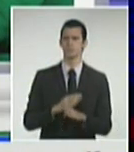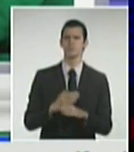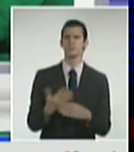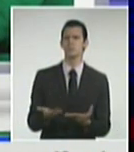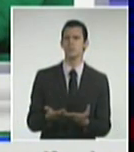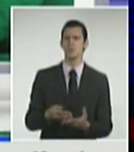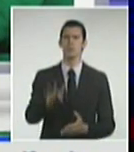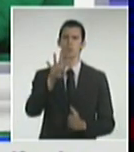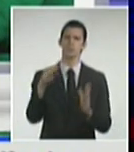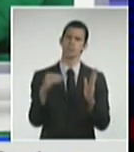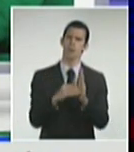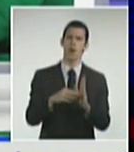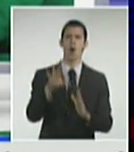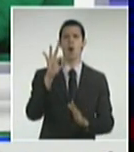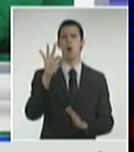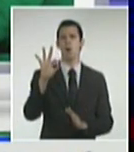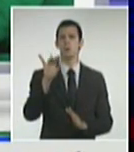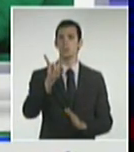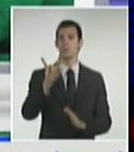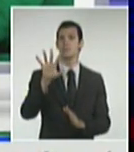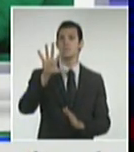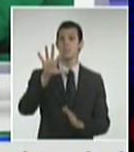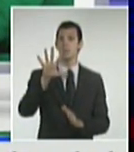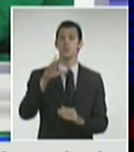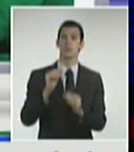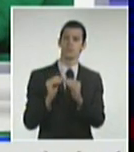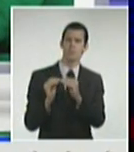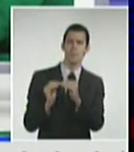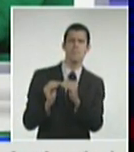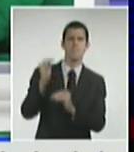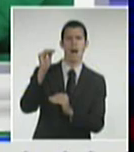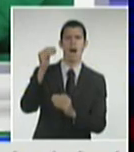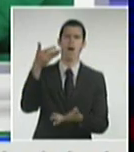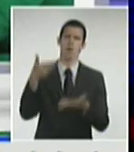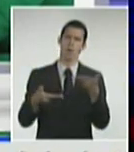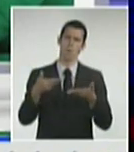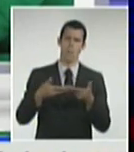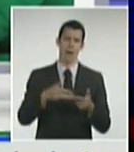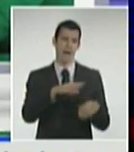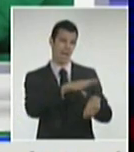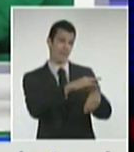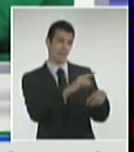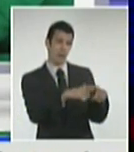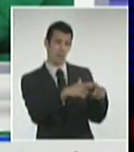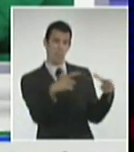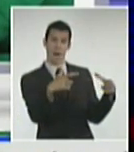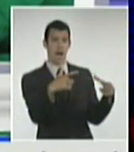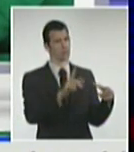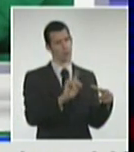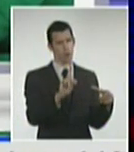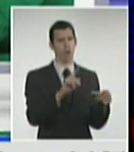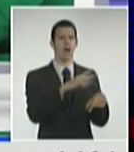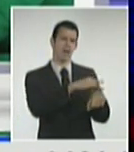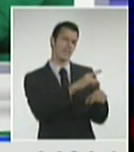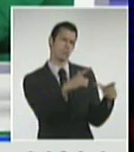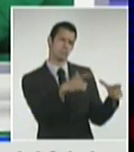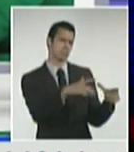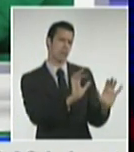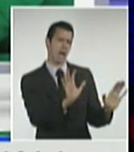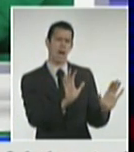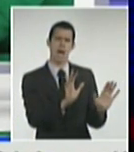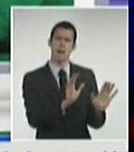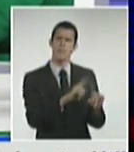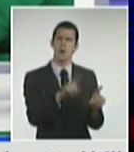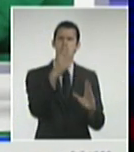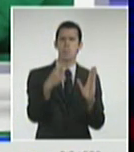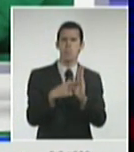4.895 altas más que el número de pacientes diagnosticados. Esta mañana, cuando revisábamos, decía,